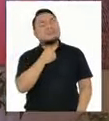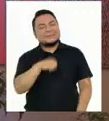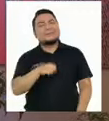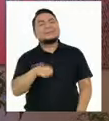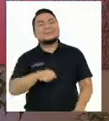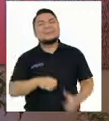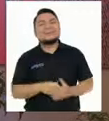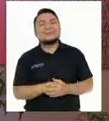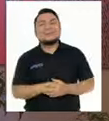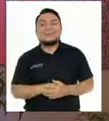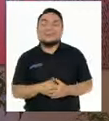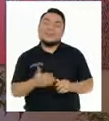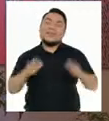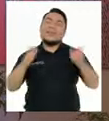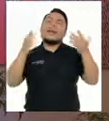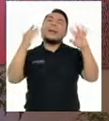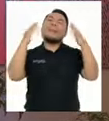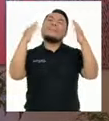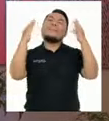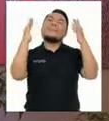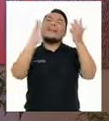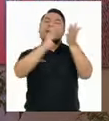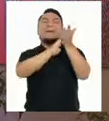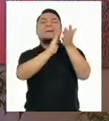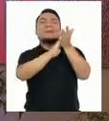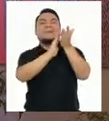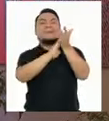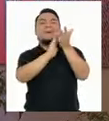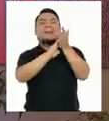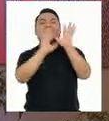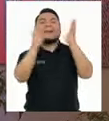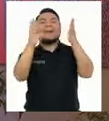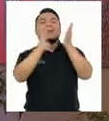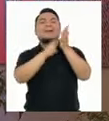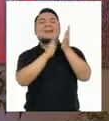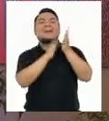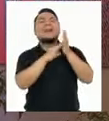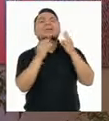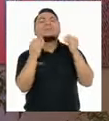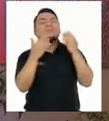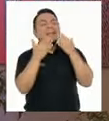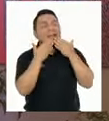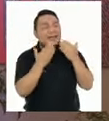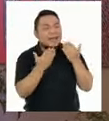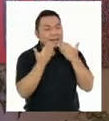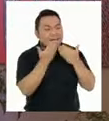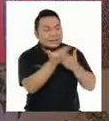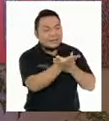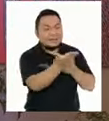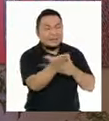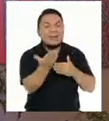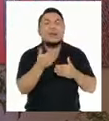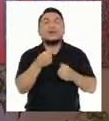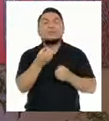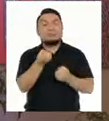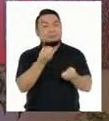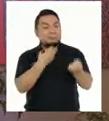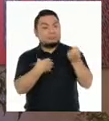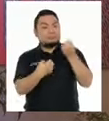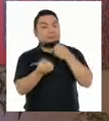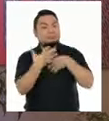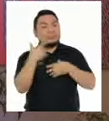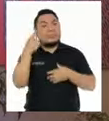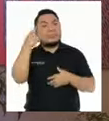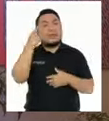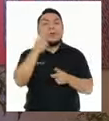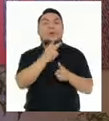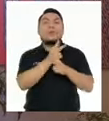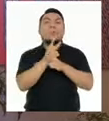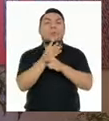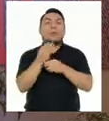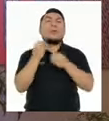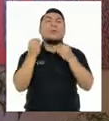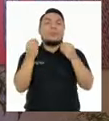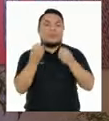¡Bravo! ¡Bravo! Muchas gracias, Martina y Calcetín, por compartir sus rutinas de cuidados.